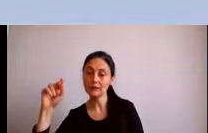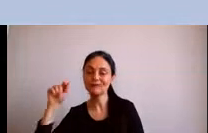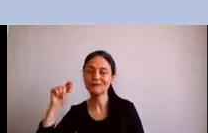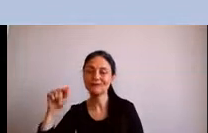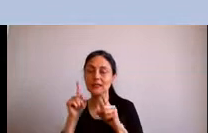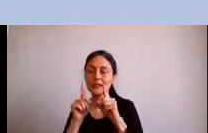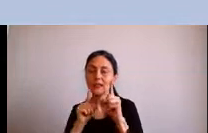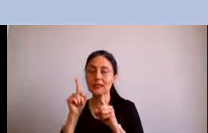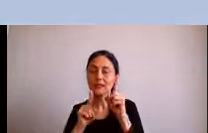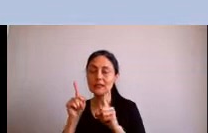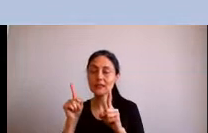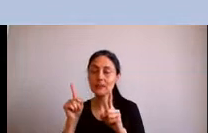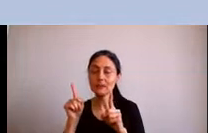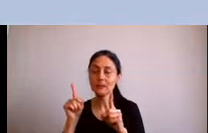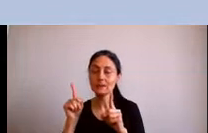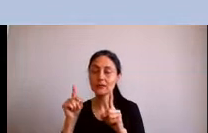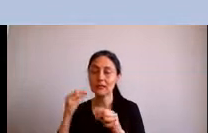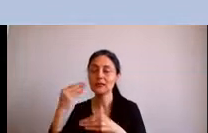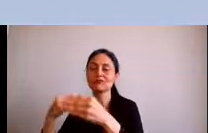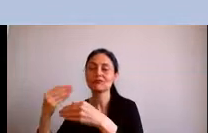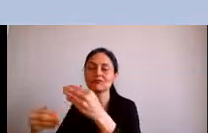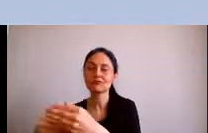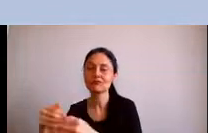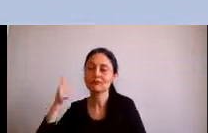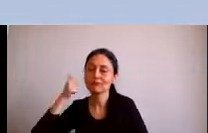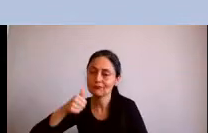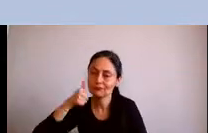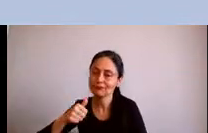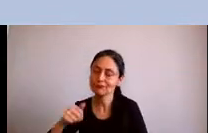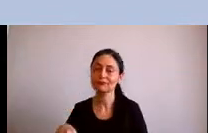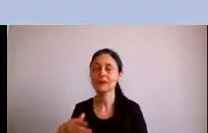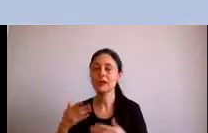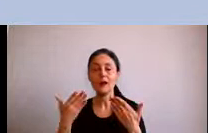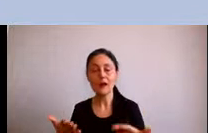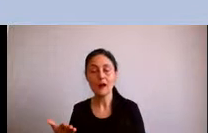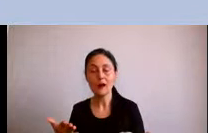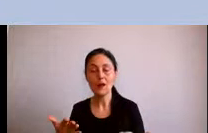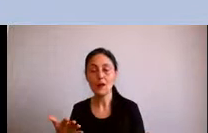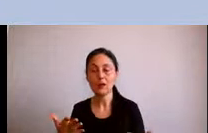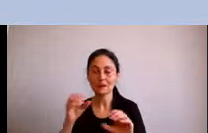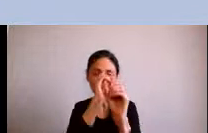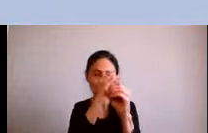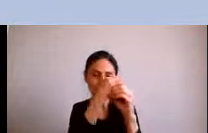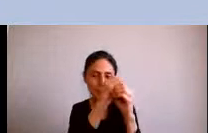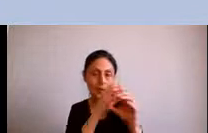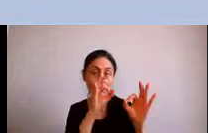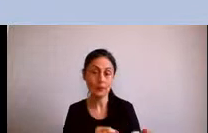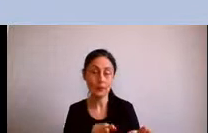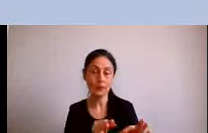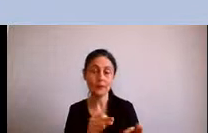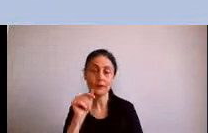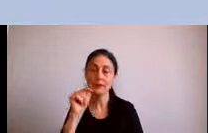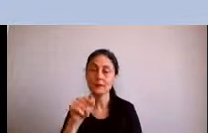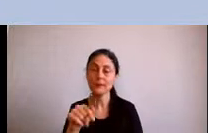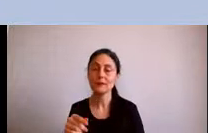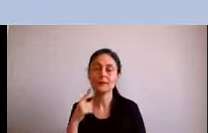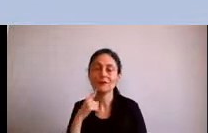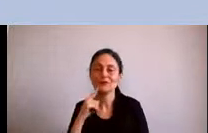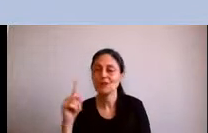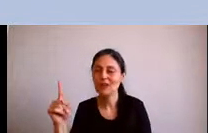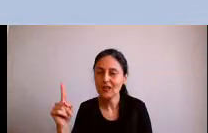es no sé si rutinario, pero parte de lo que se hace en los laboratorios clínicos y, bueno, quien ejecutó este primer examen y quien dio la alarma,